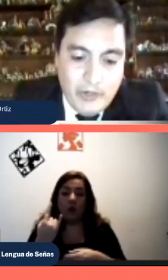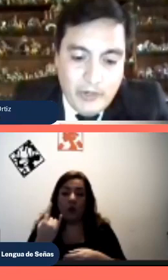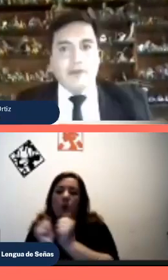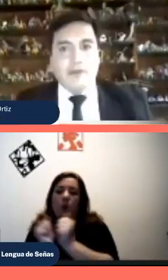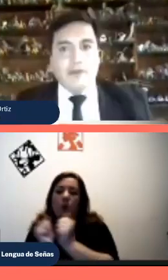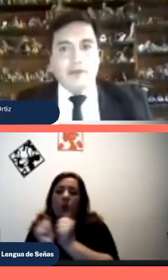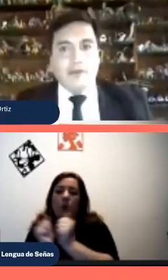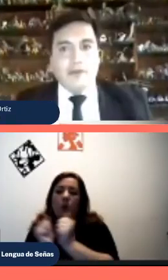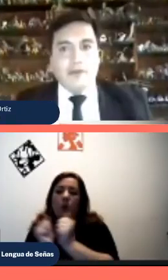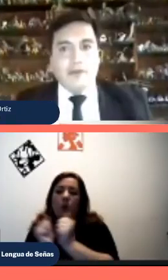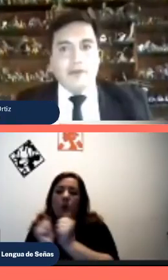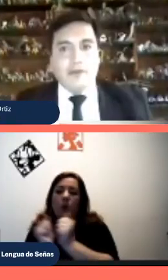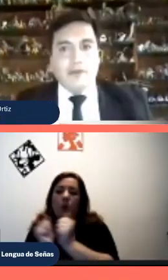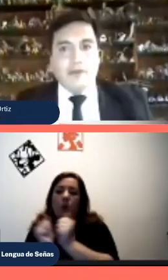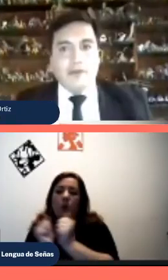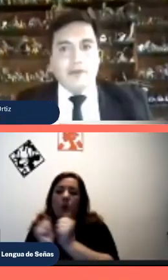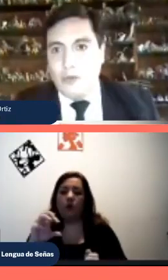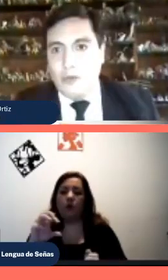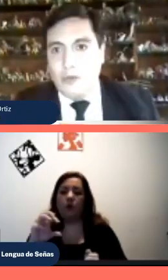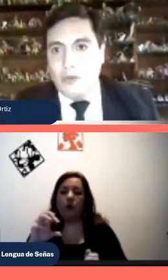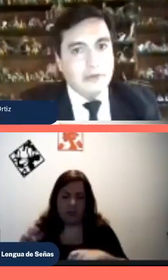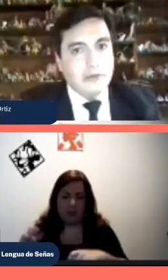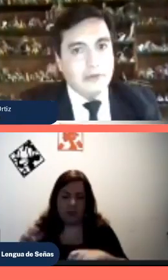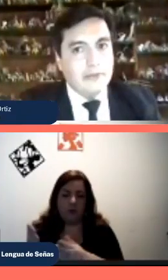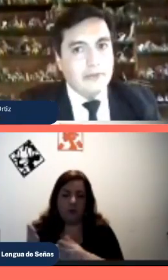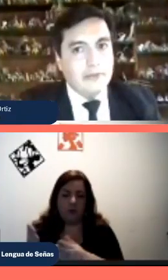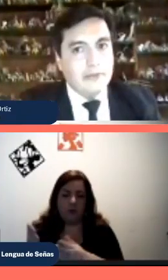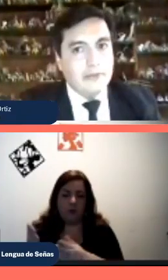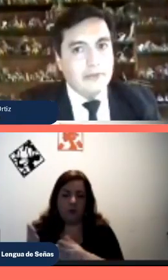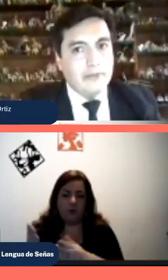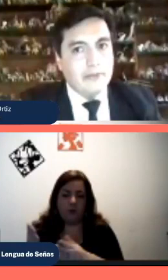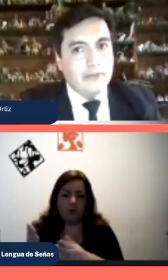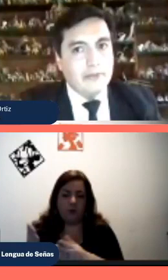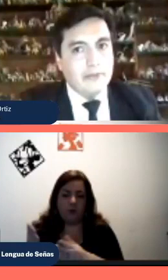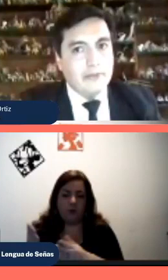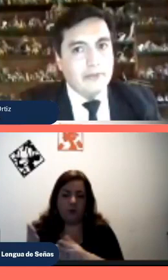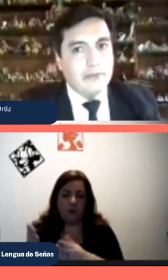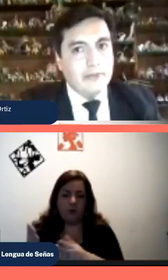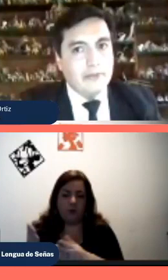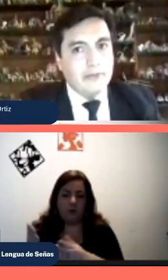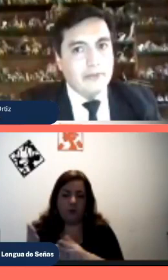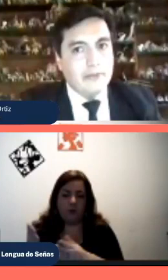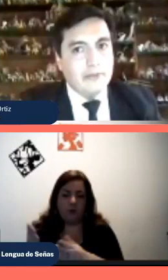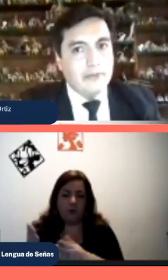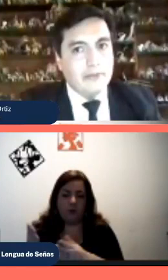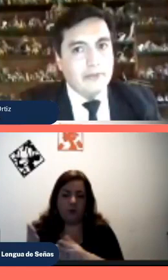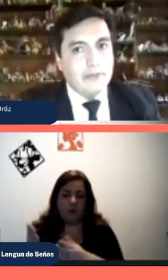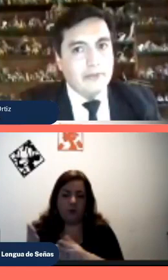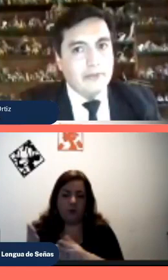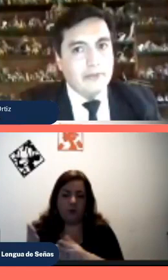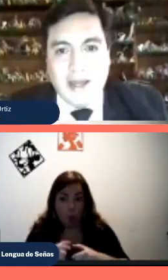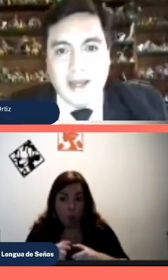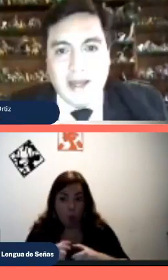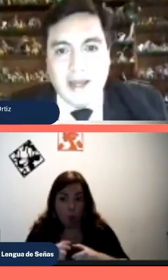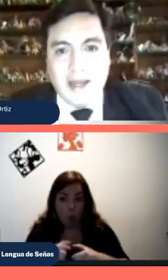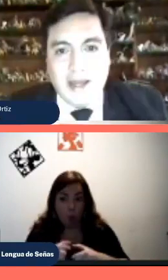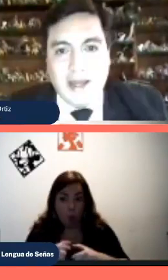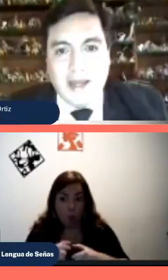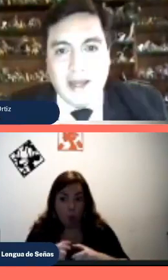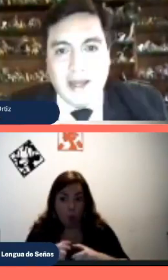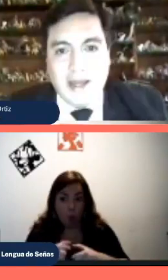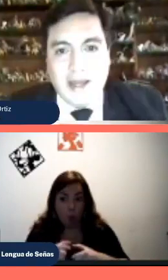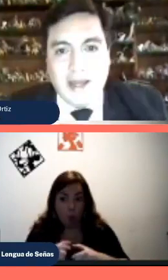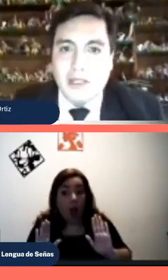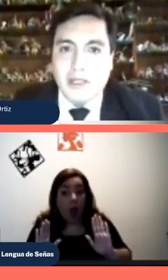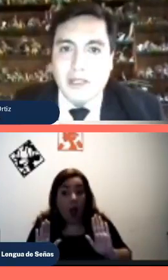Entonces ya hemos hablado que Chile tiene huesos, tiene huellas, y ahora